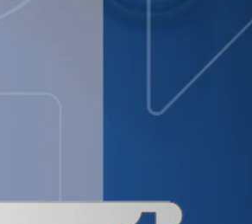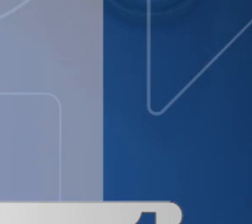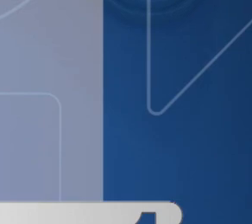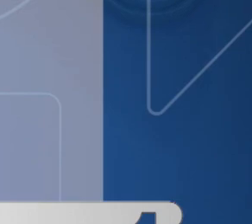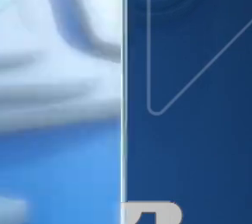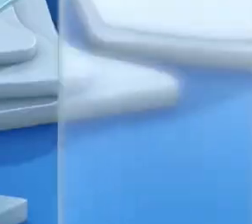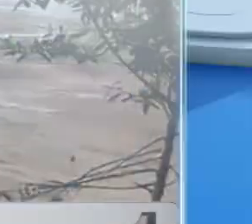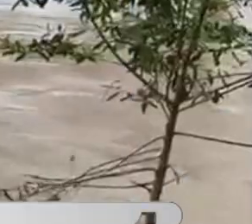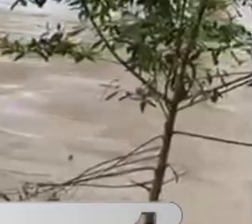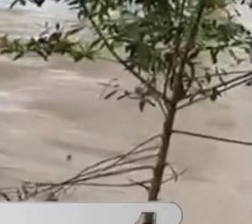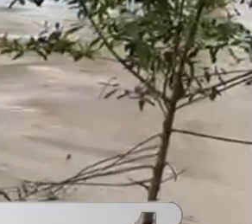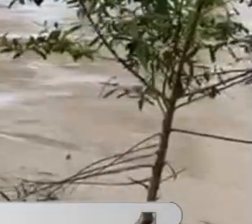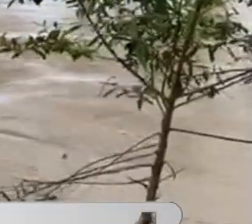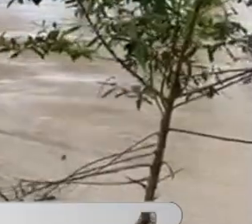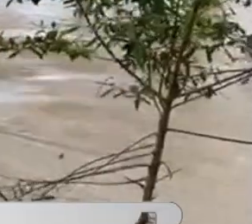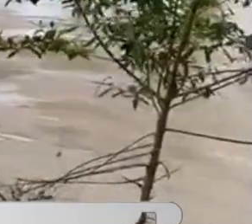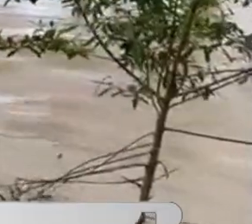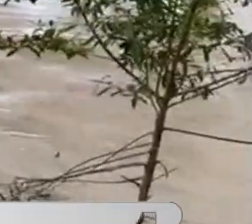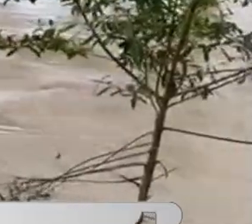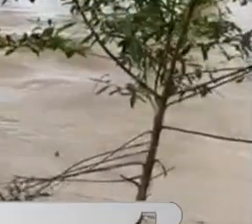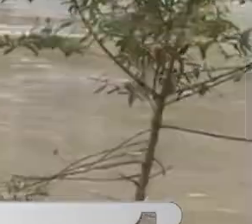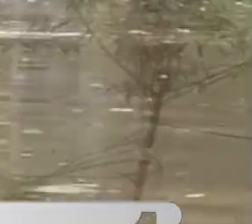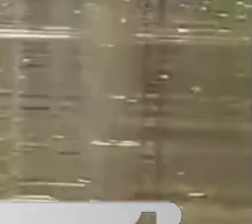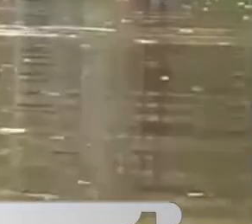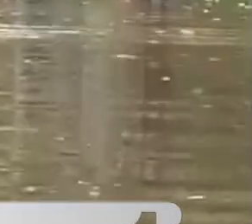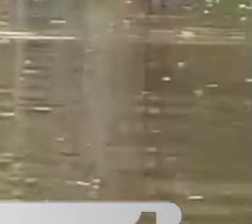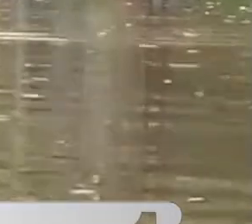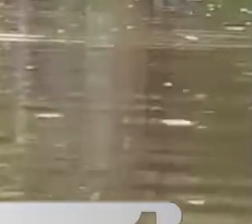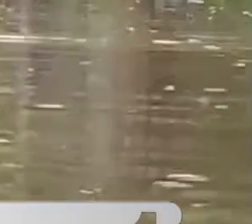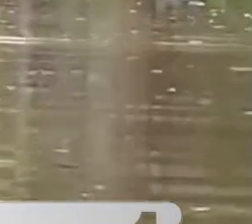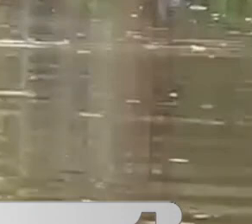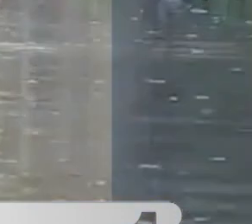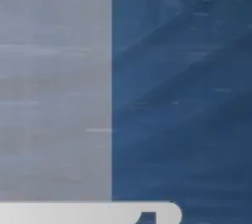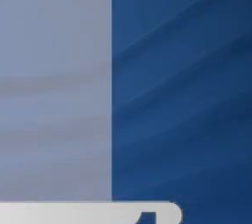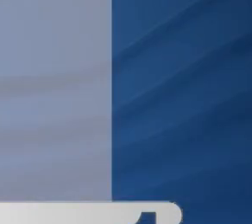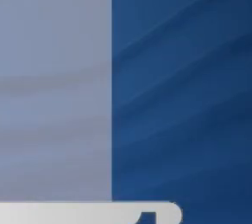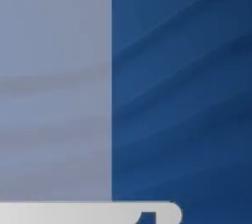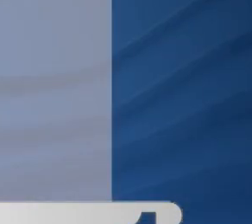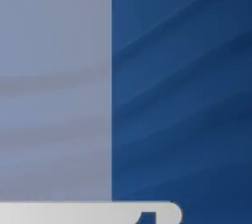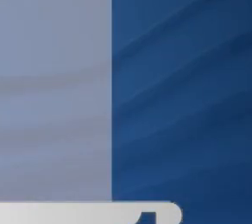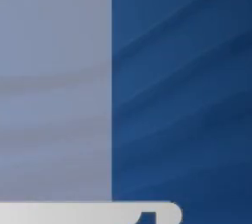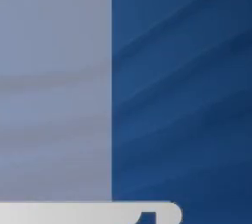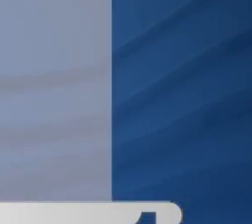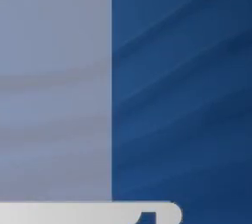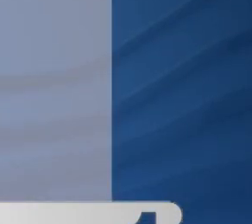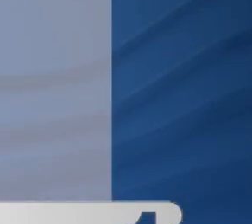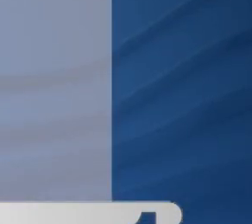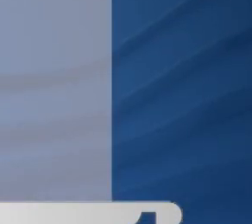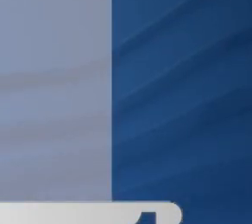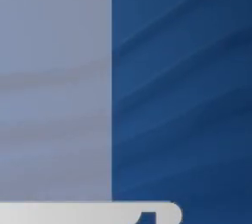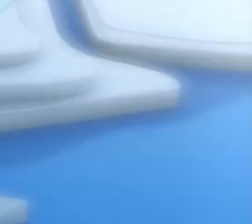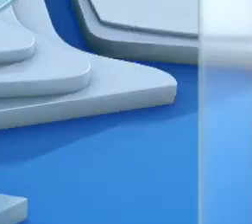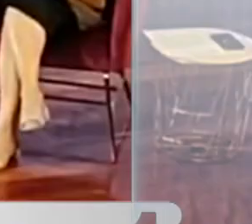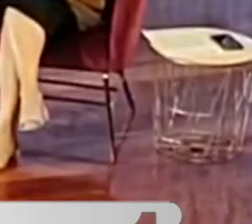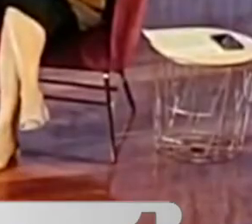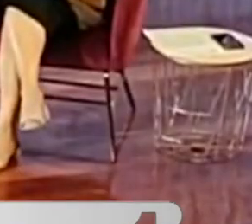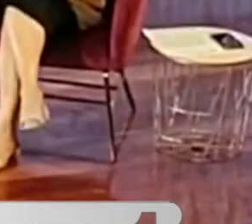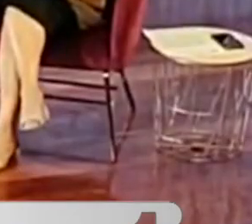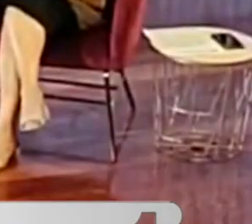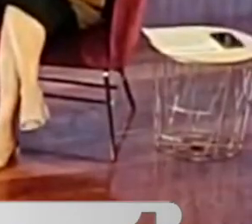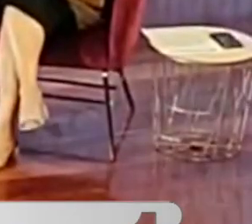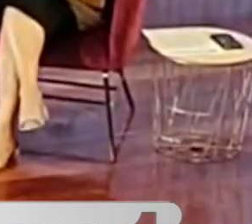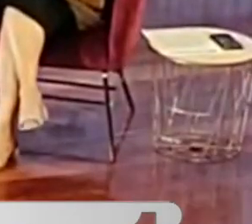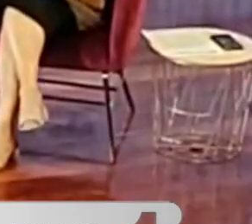en Santa Elena. 8 municipios afectados en el Valle del Cauca. Zona rural de Palmira, la más crítica.